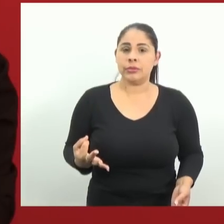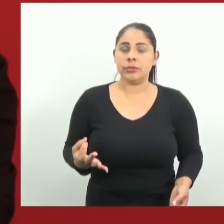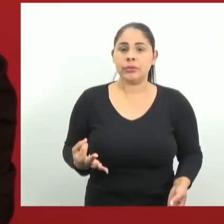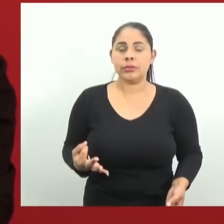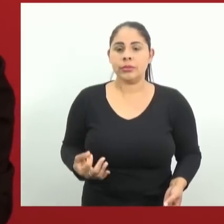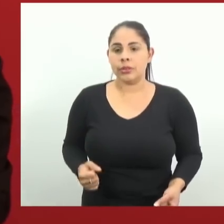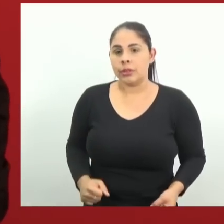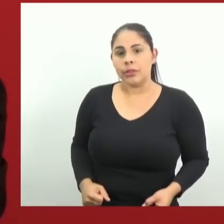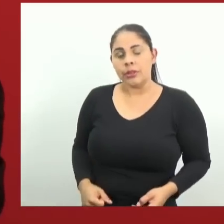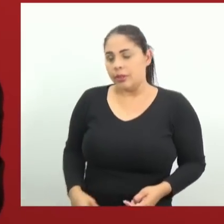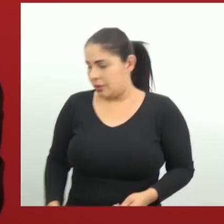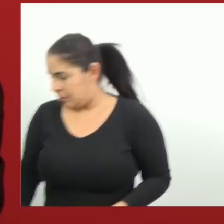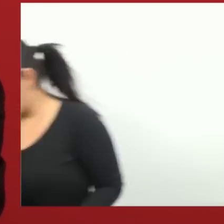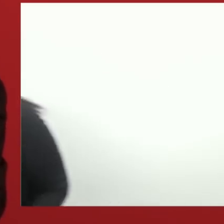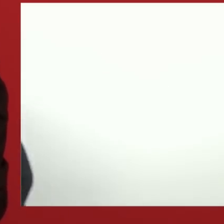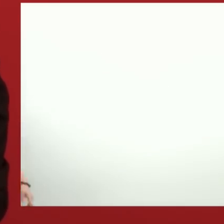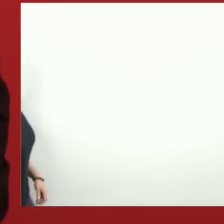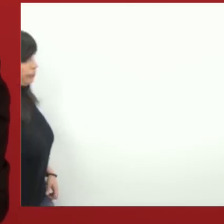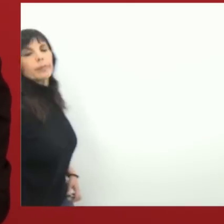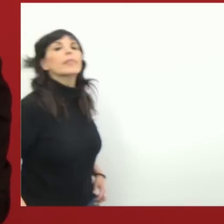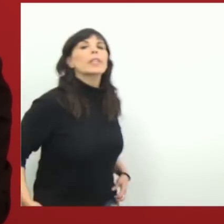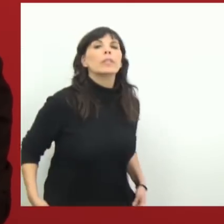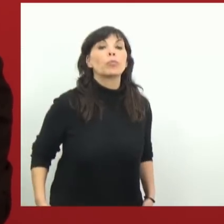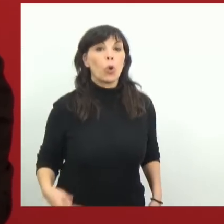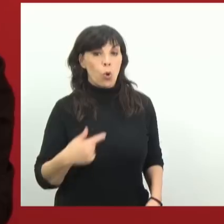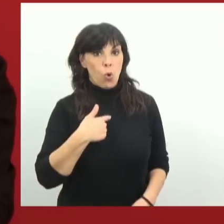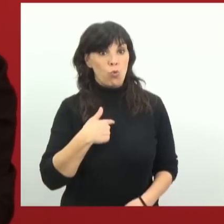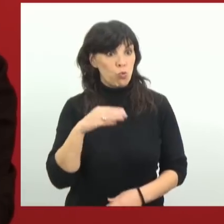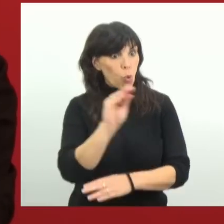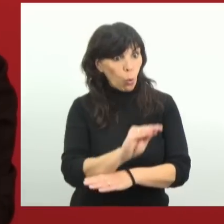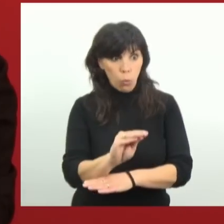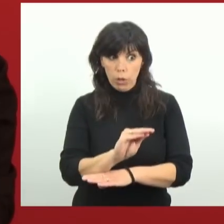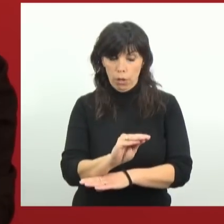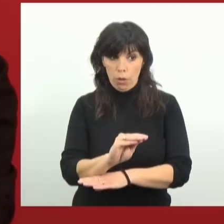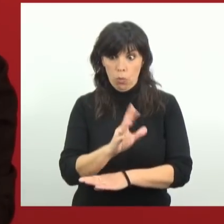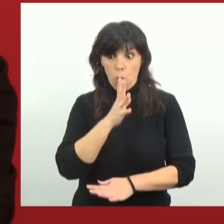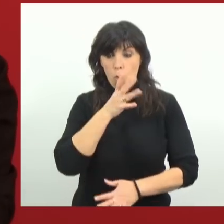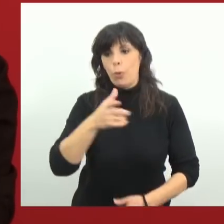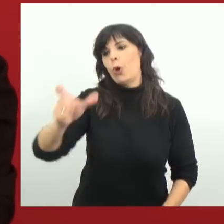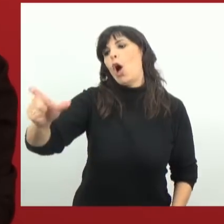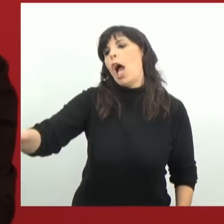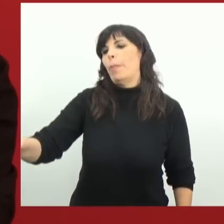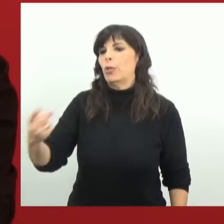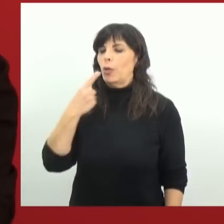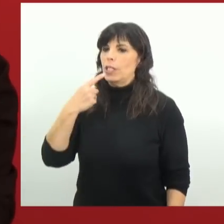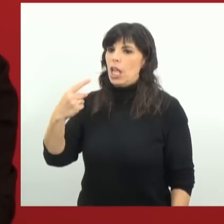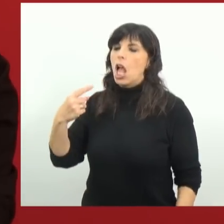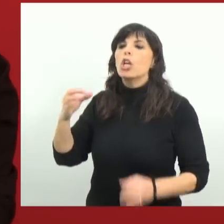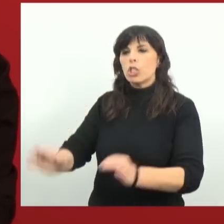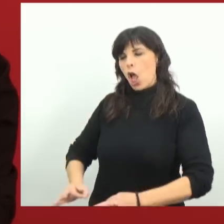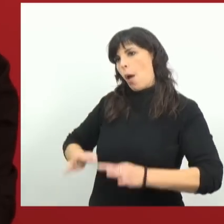yo tengo mucho cuidado, mucho, de personas que siempre me están contando de sus sueños.